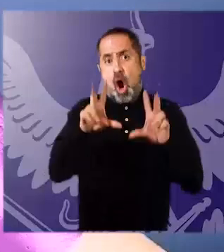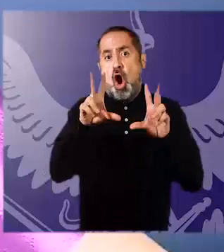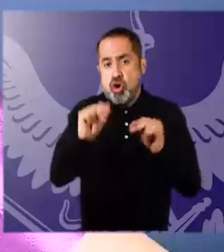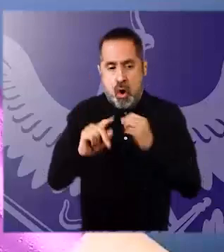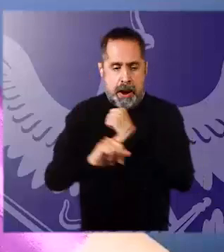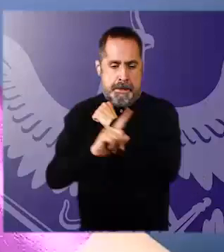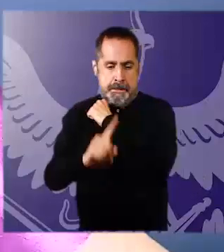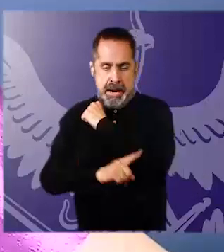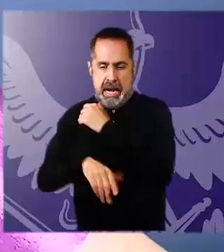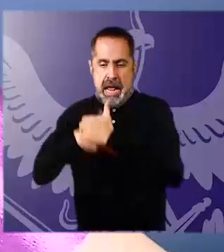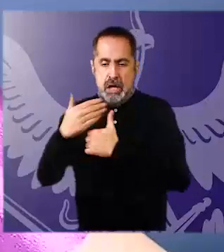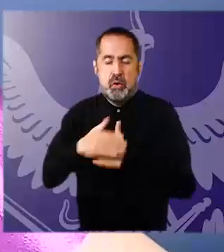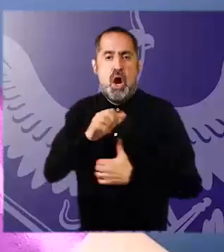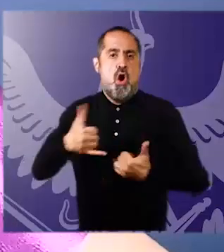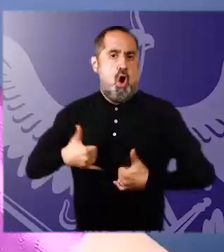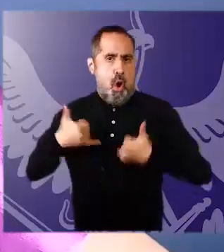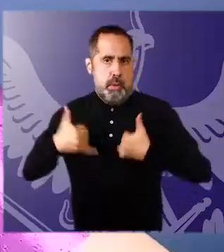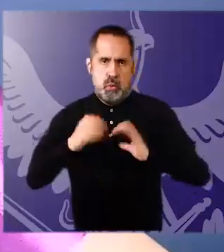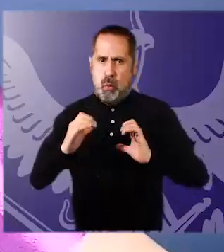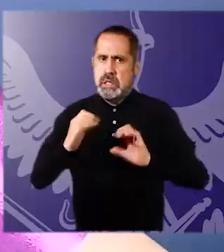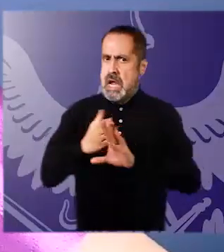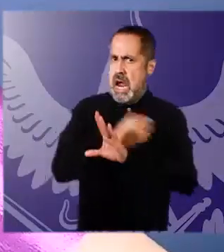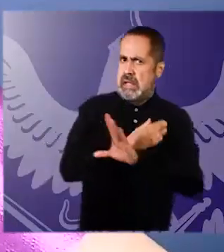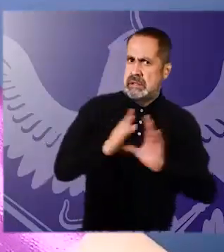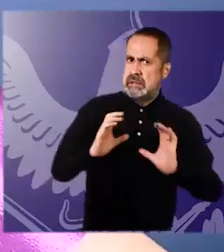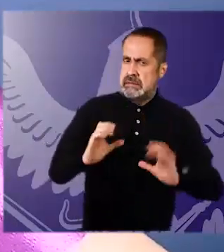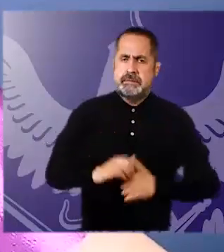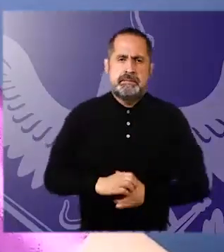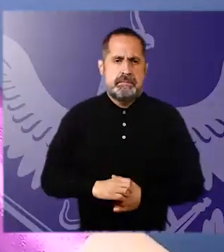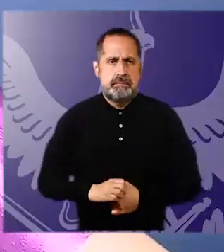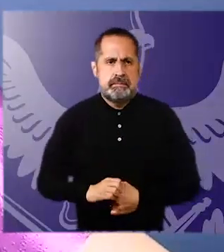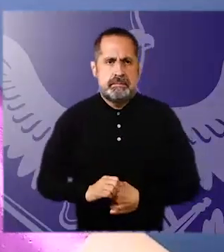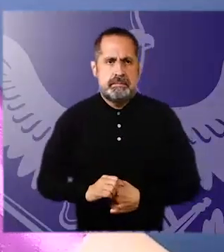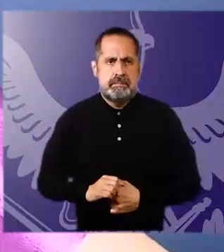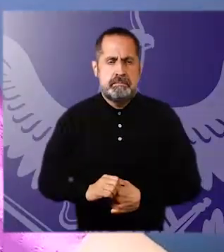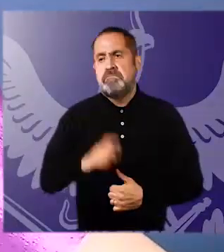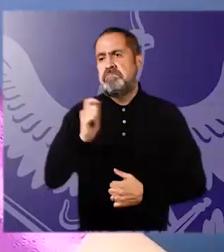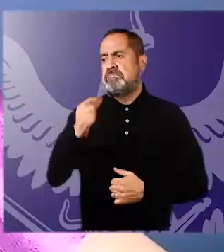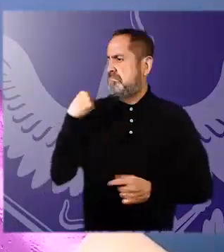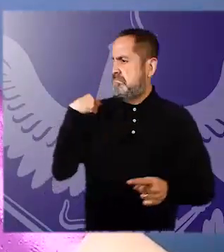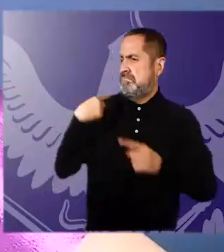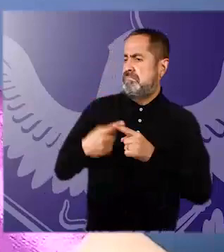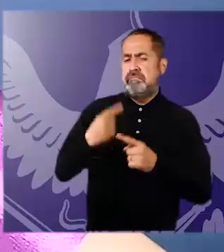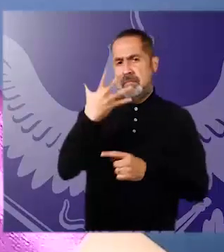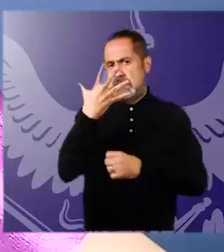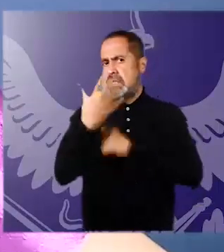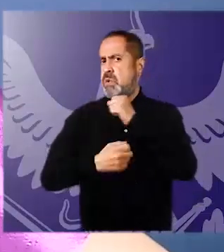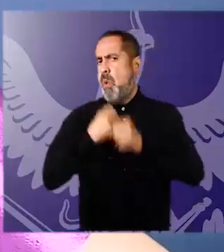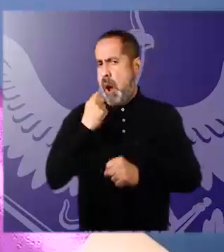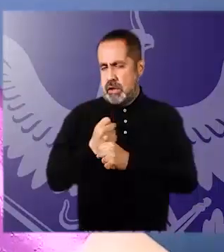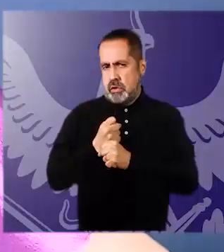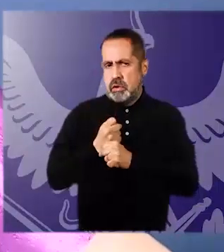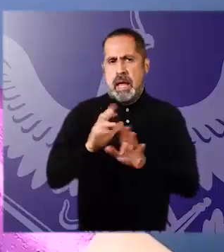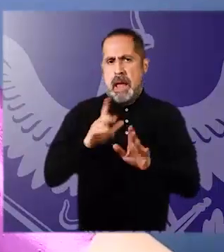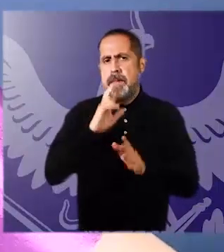Embarazo en Adolescentes, y esto ha redundado en que en los últimos 5 años se haya